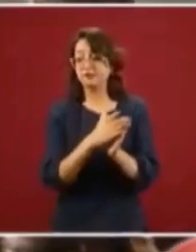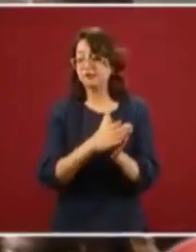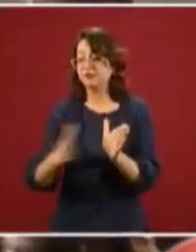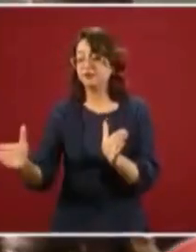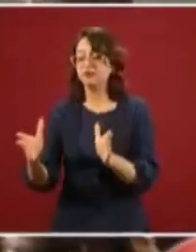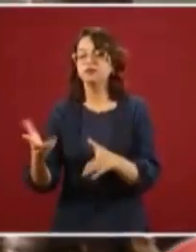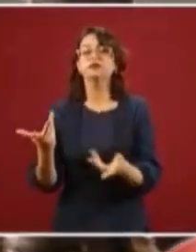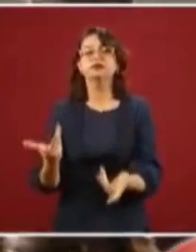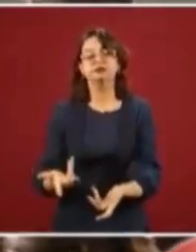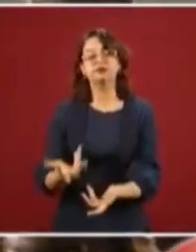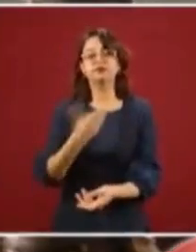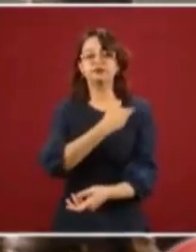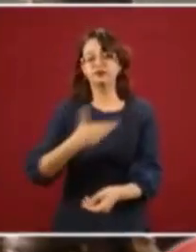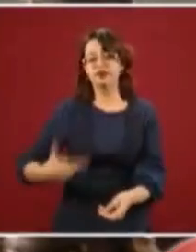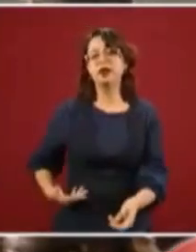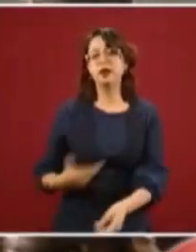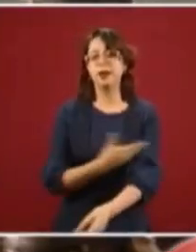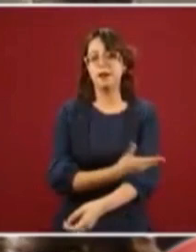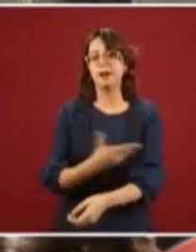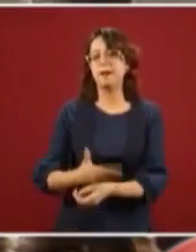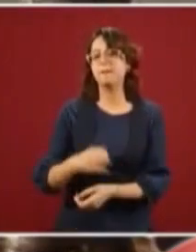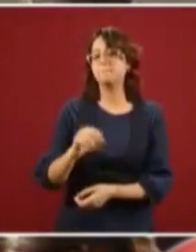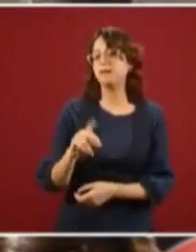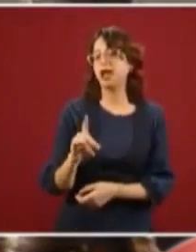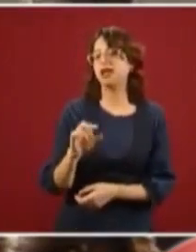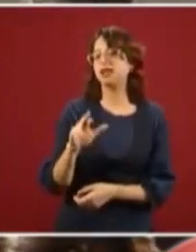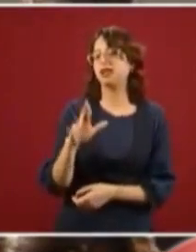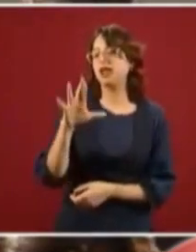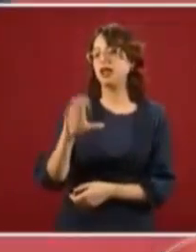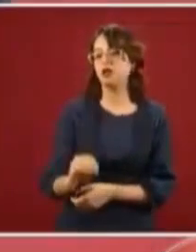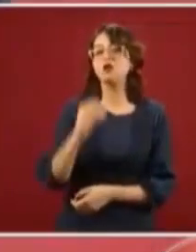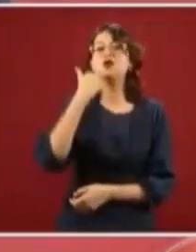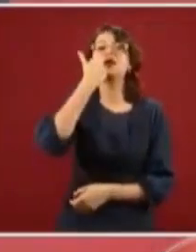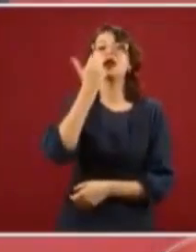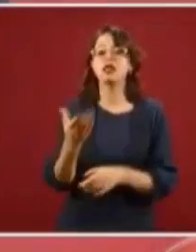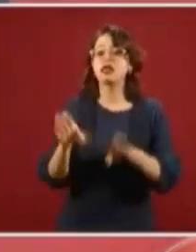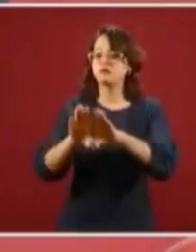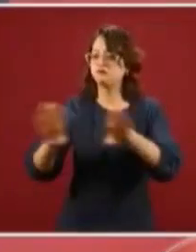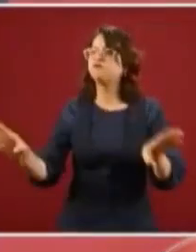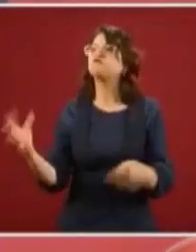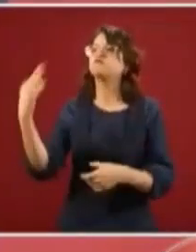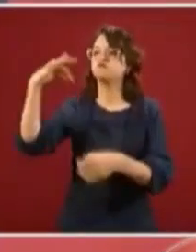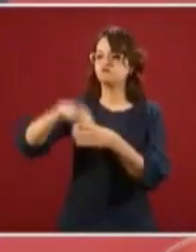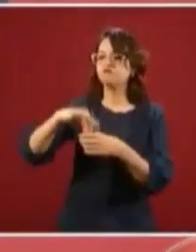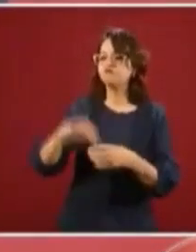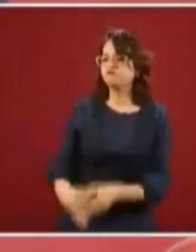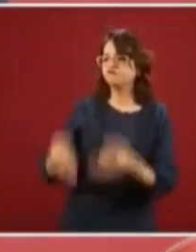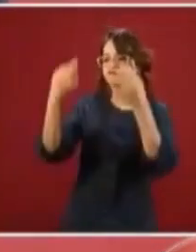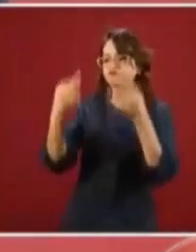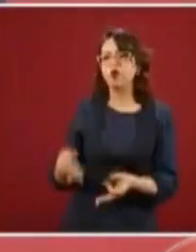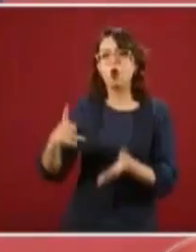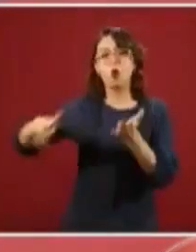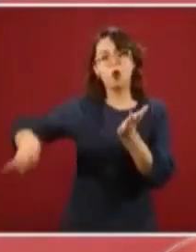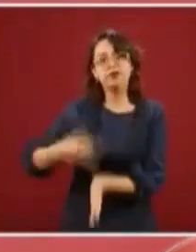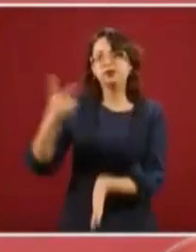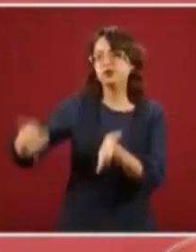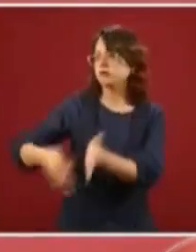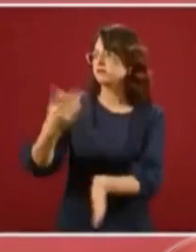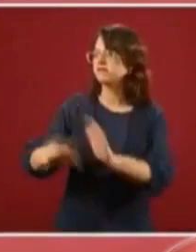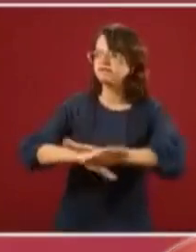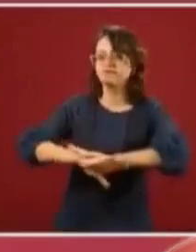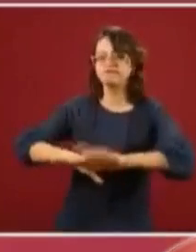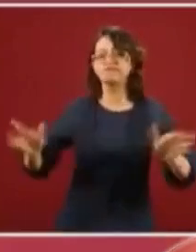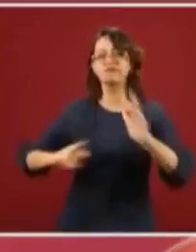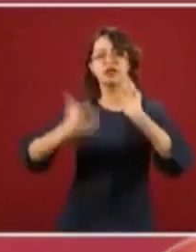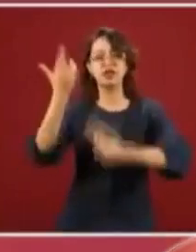Madero quería la democracia con el sufragio efectivo y la no reelección, triunfo de la revolución y